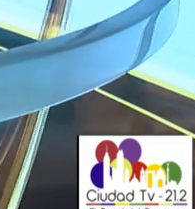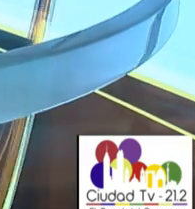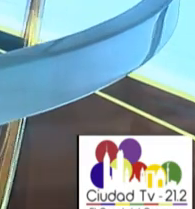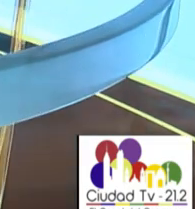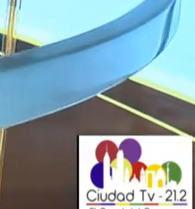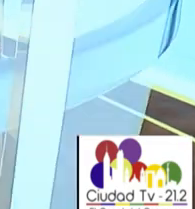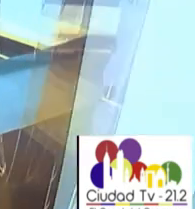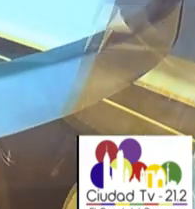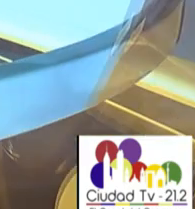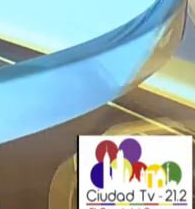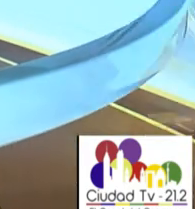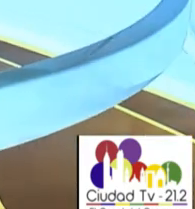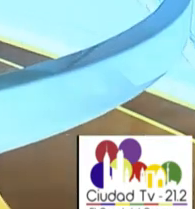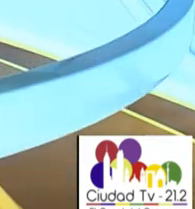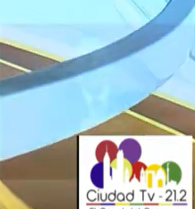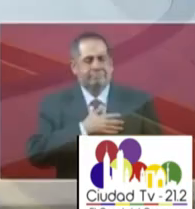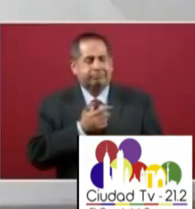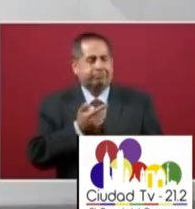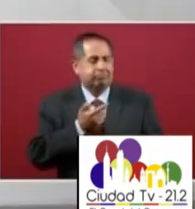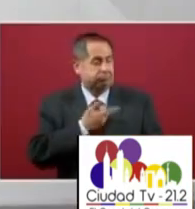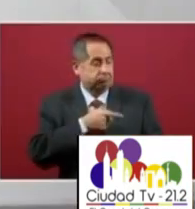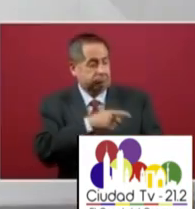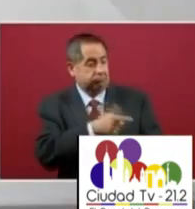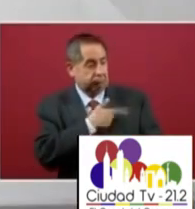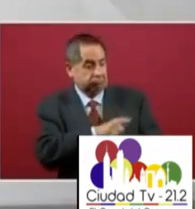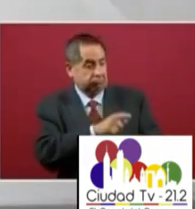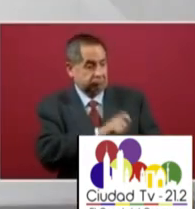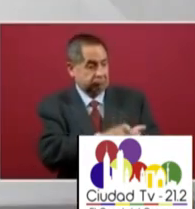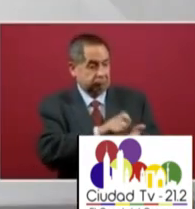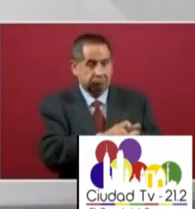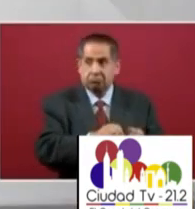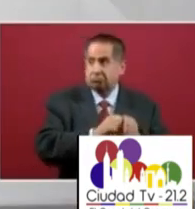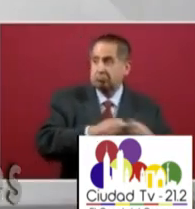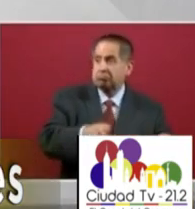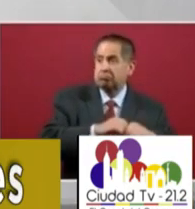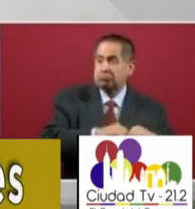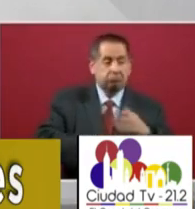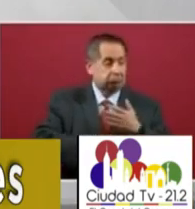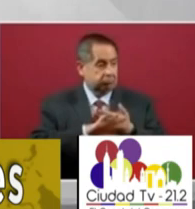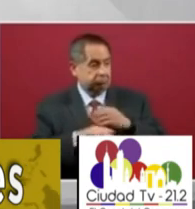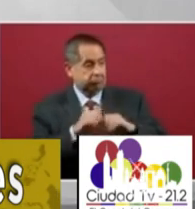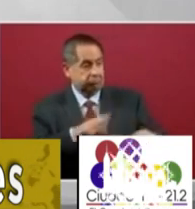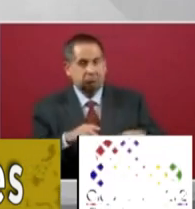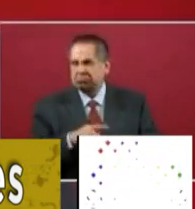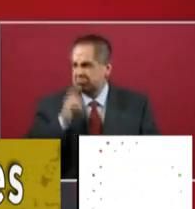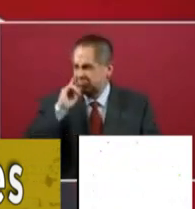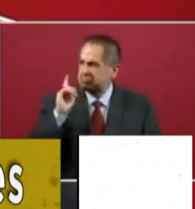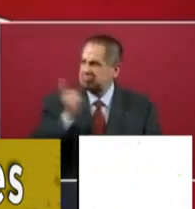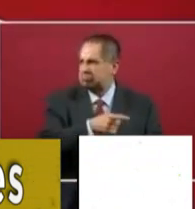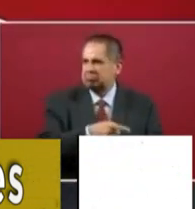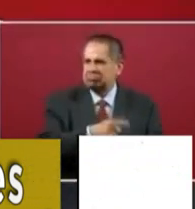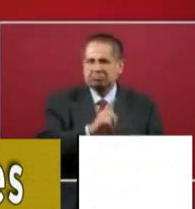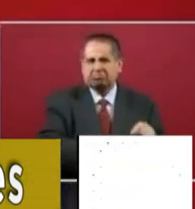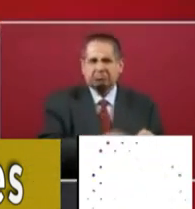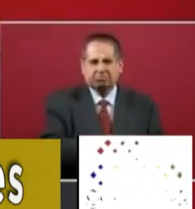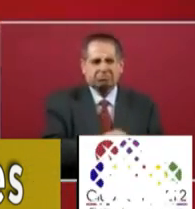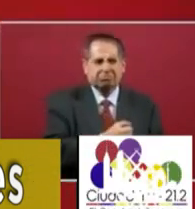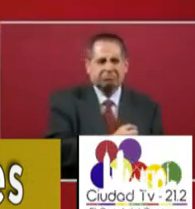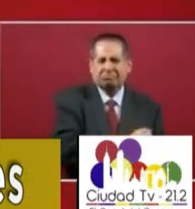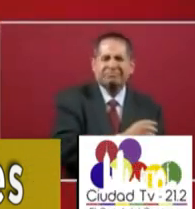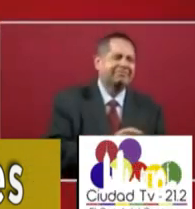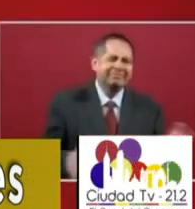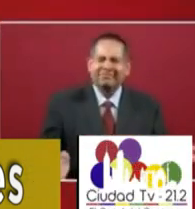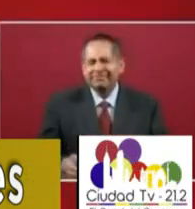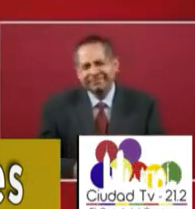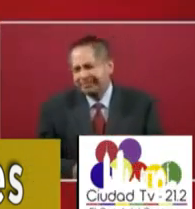Precisamente afirma el presidente Andrés Manuel López Obrador que su gobierno no tiene bots en redes sociales y cuestionó el estudio del Instituto